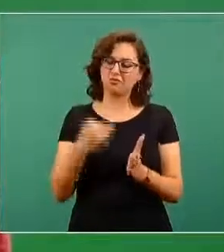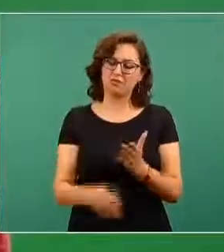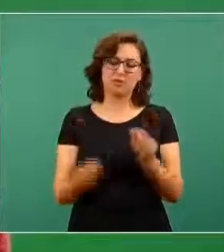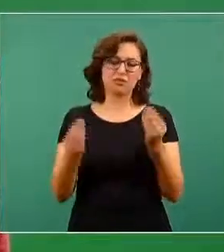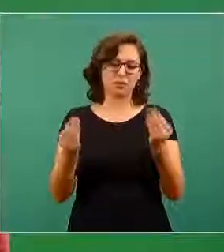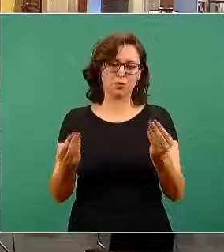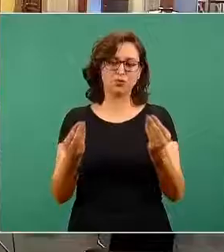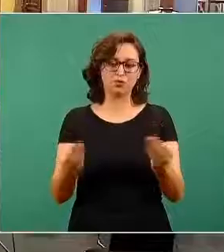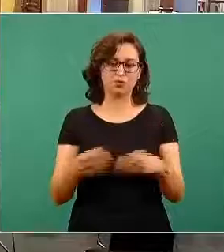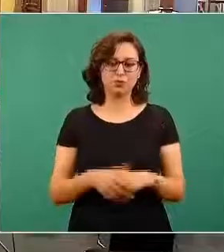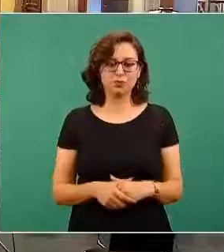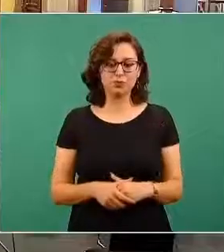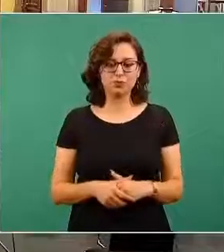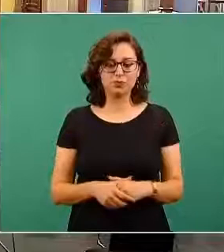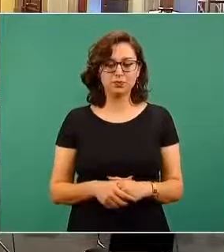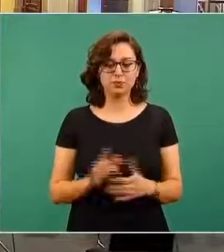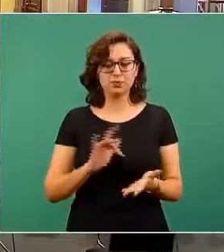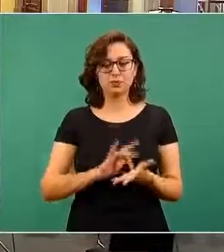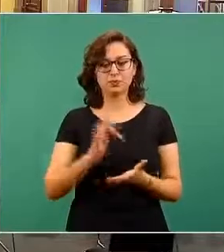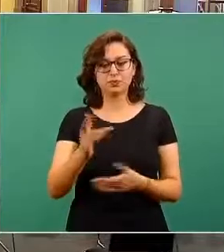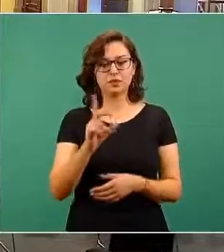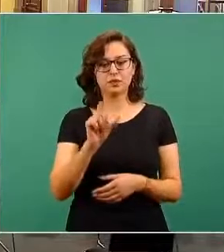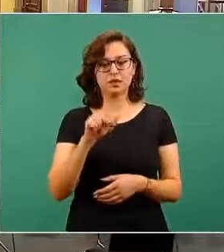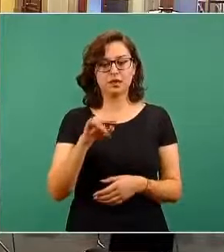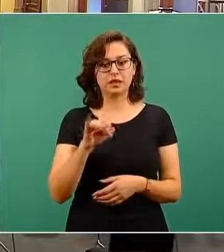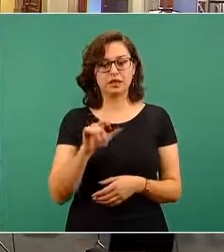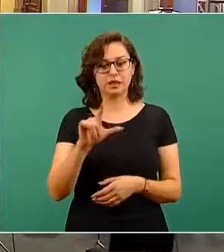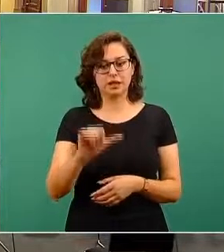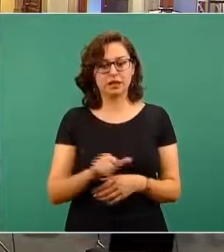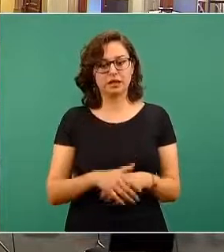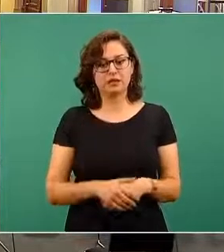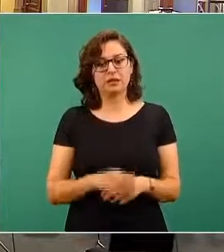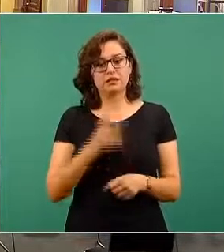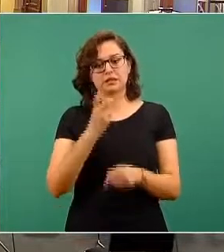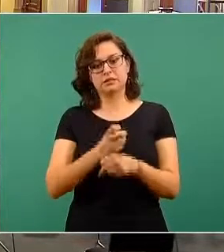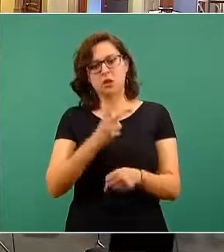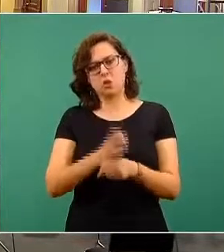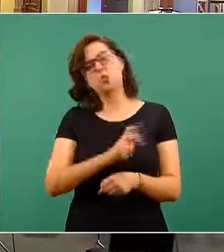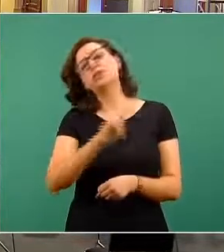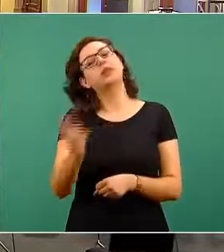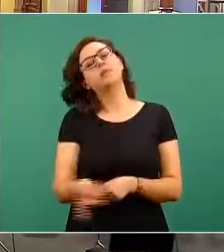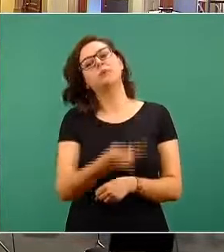rebaño. Gracias, Daniela. Una segunda, ayer se